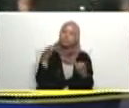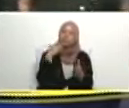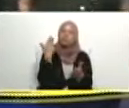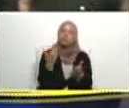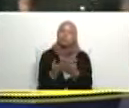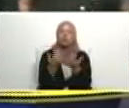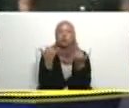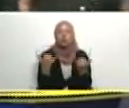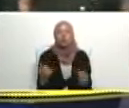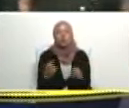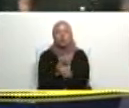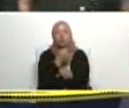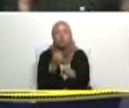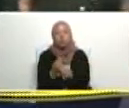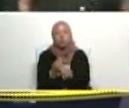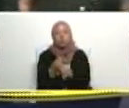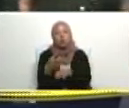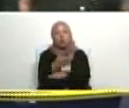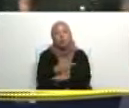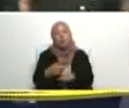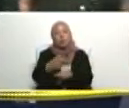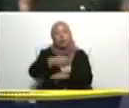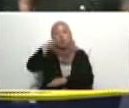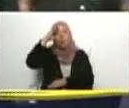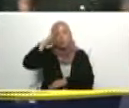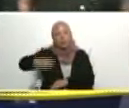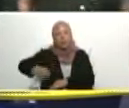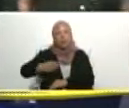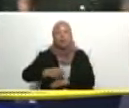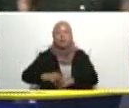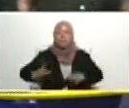el Estado Mayor Superior de la Fuerza Armada Nacional Bolivariana,